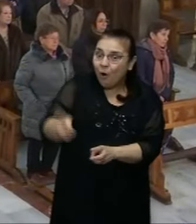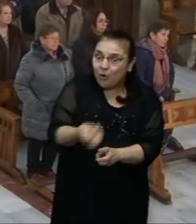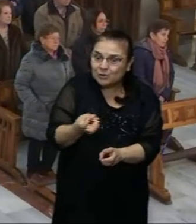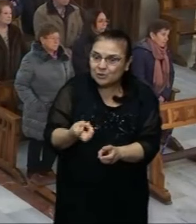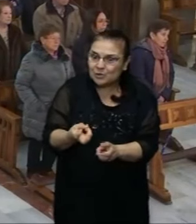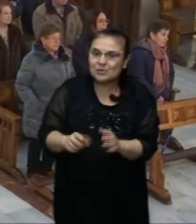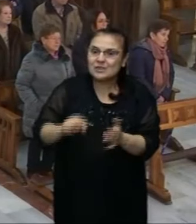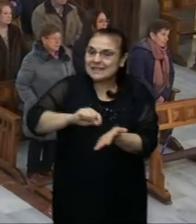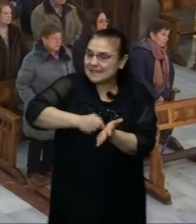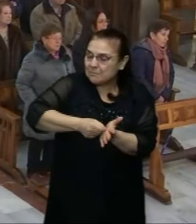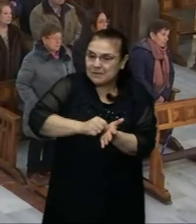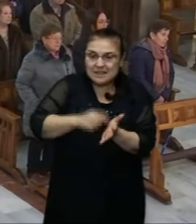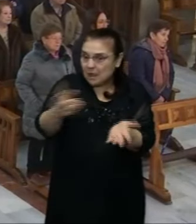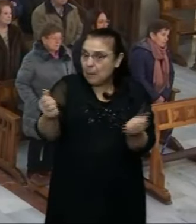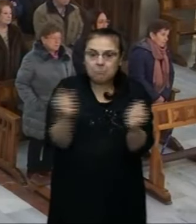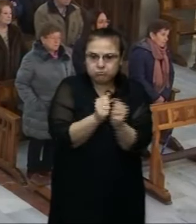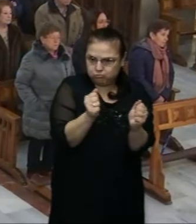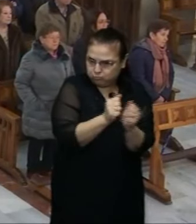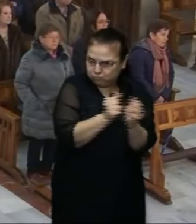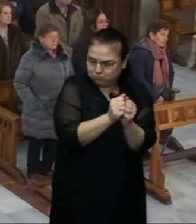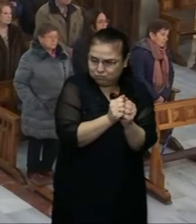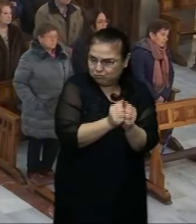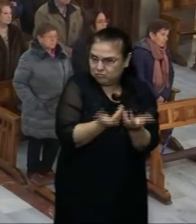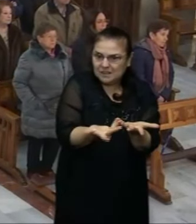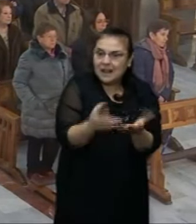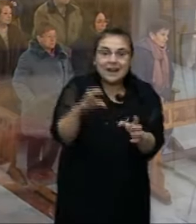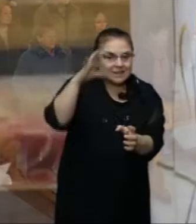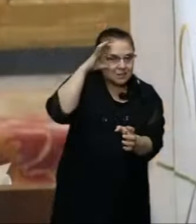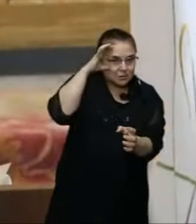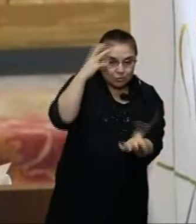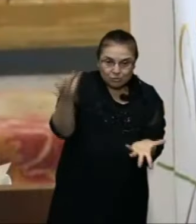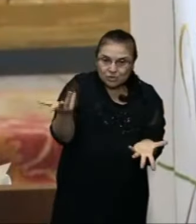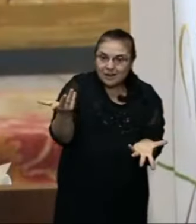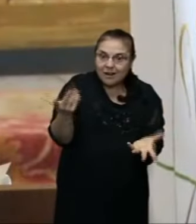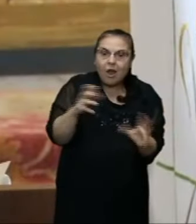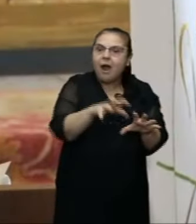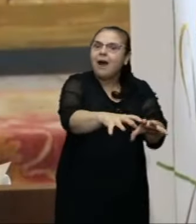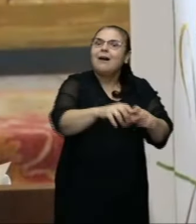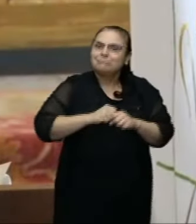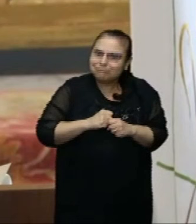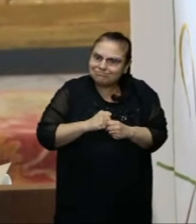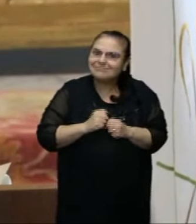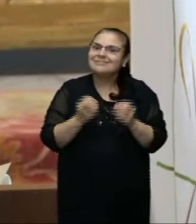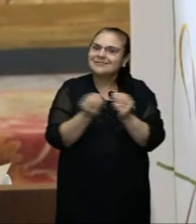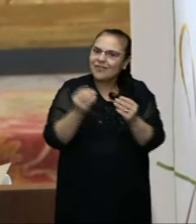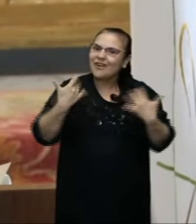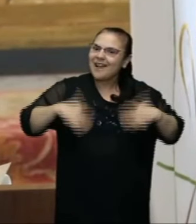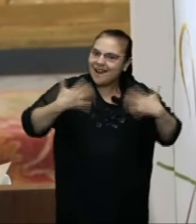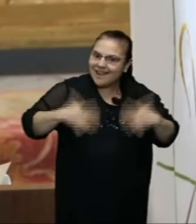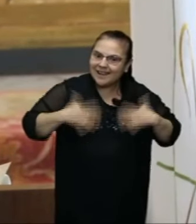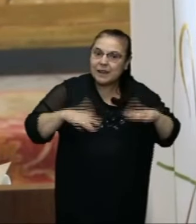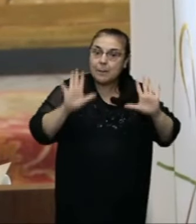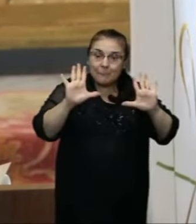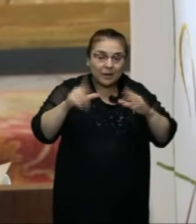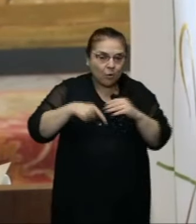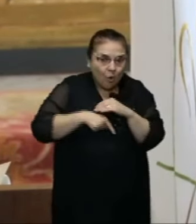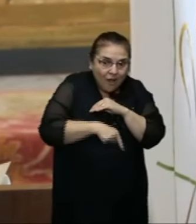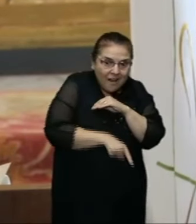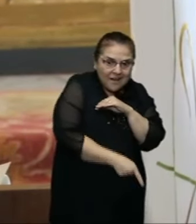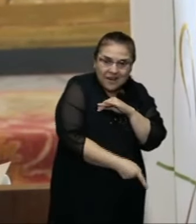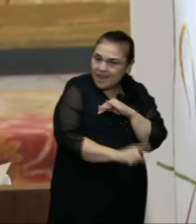la semilla como terreno pedregoso. Son los que al escuchar la palabra enseguida la cogen con alegría, pero no tienen raíces,